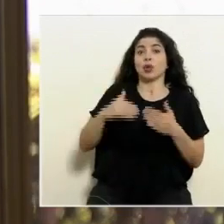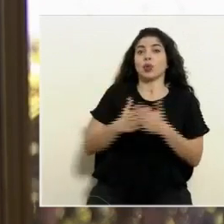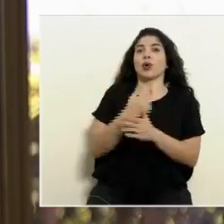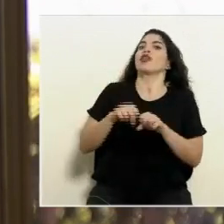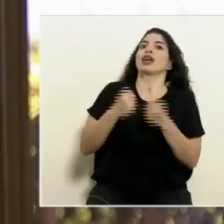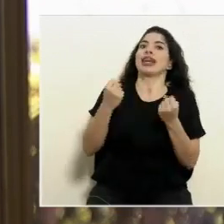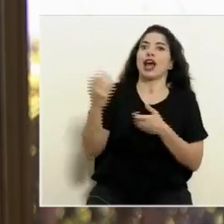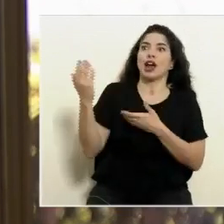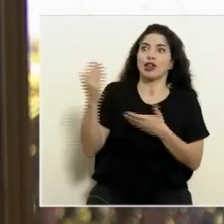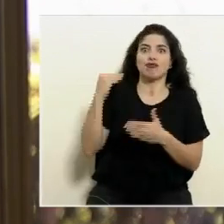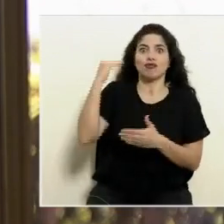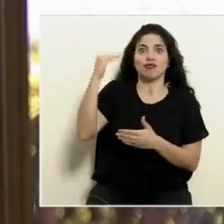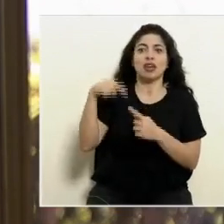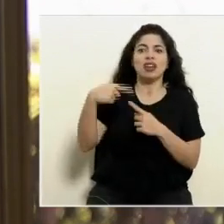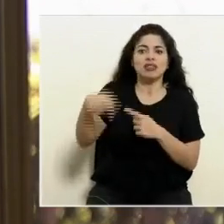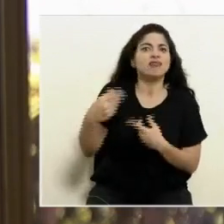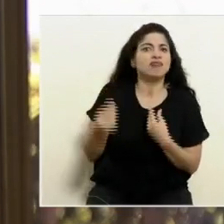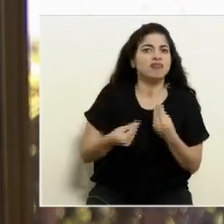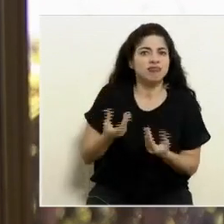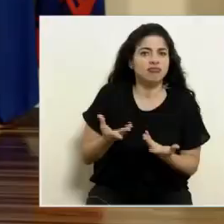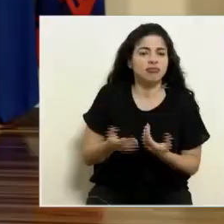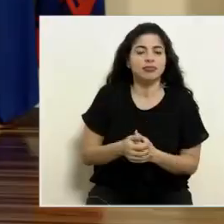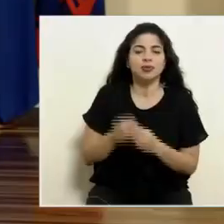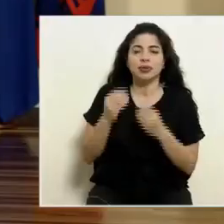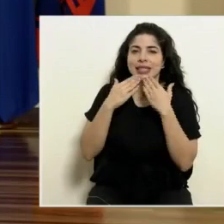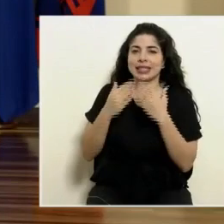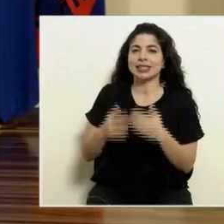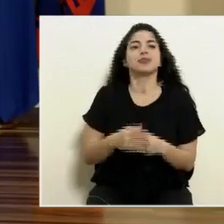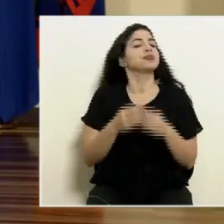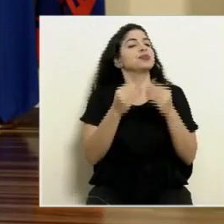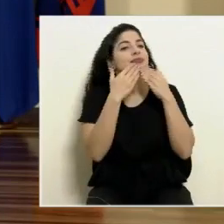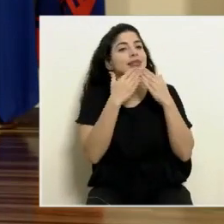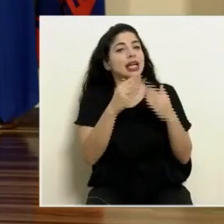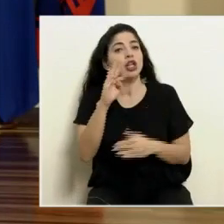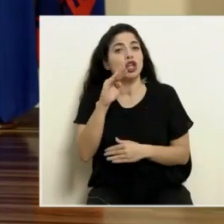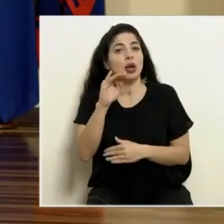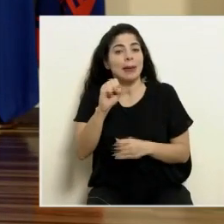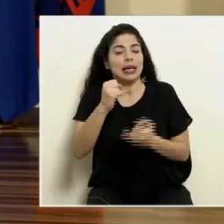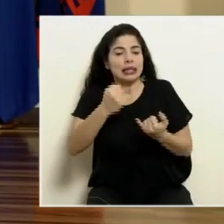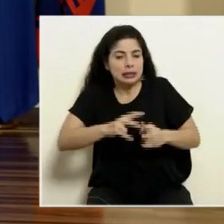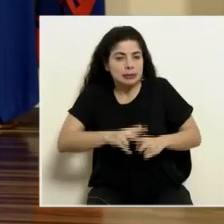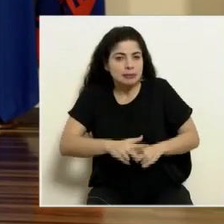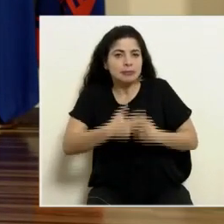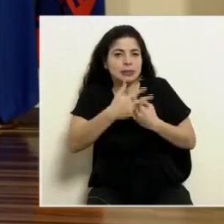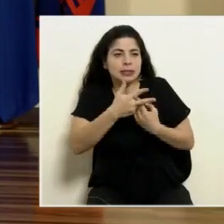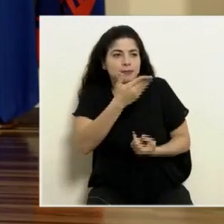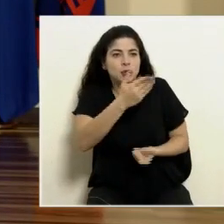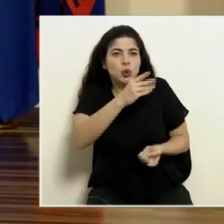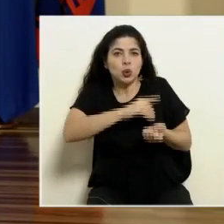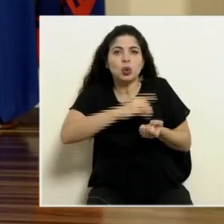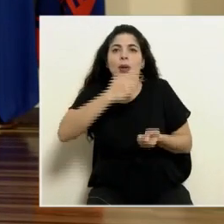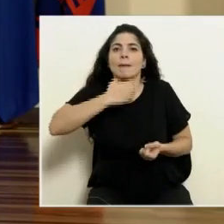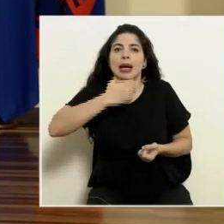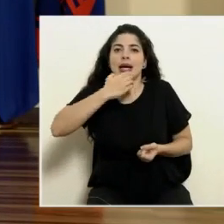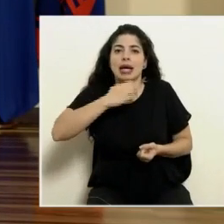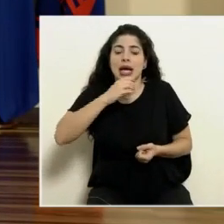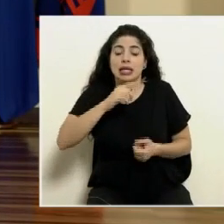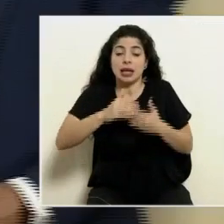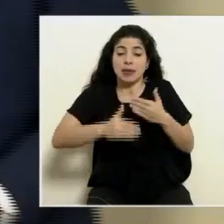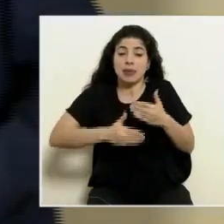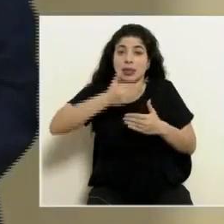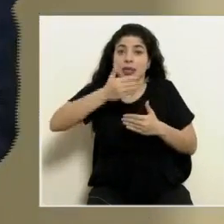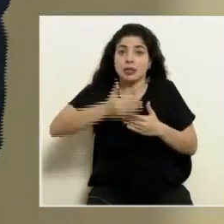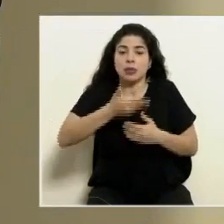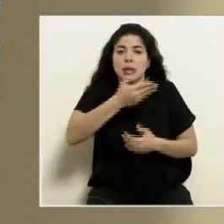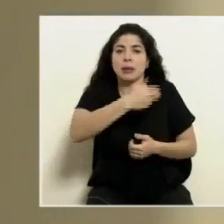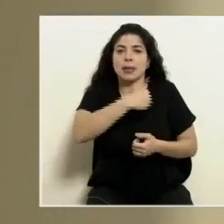en llegada de vacunas. Muchas gracias. Muchas gracias, Tomás. Iniciamos con el doctor Macaya, posteriormente